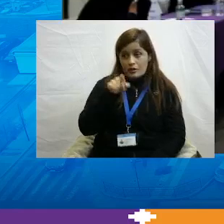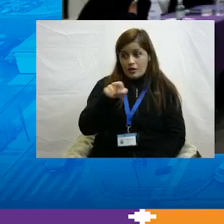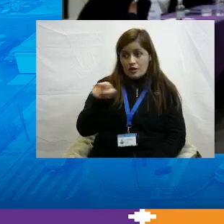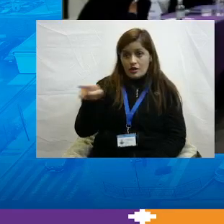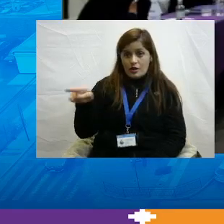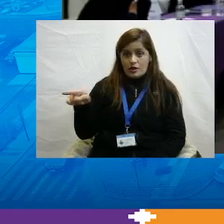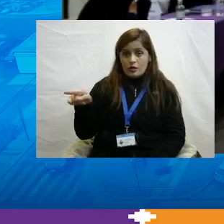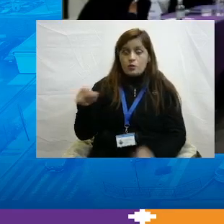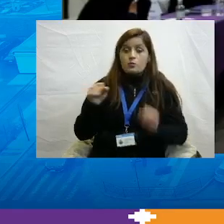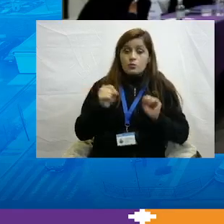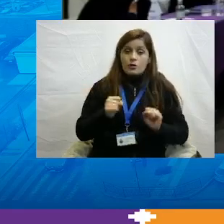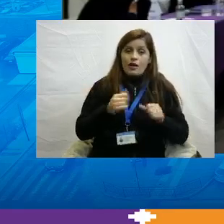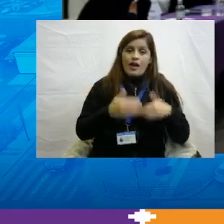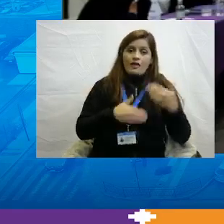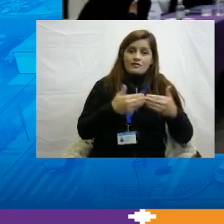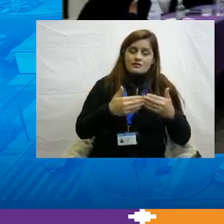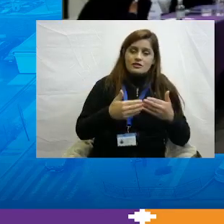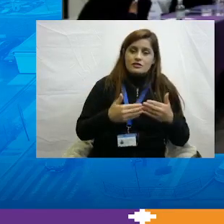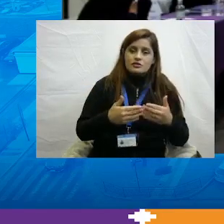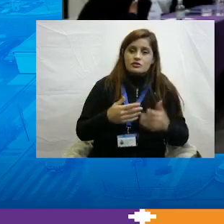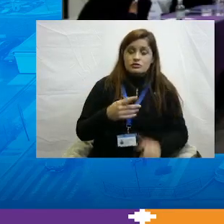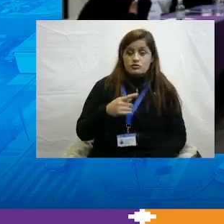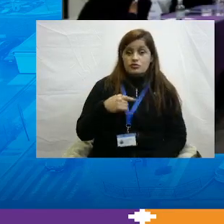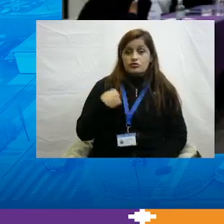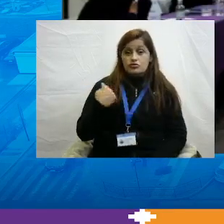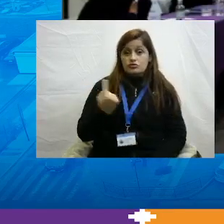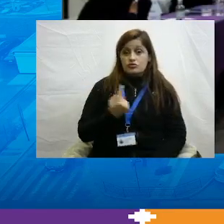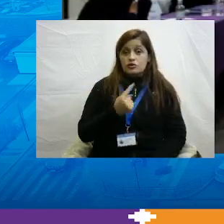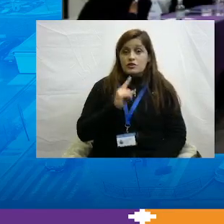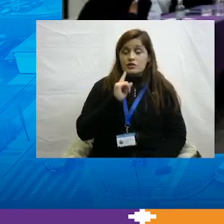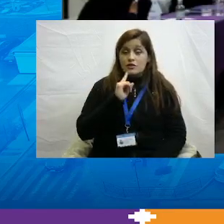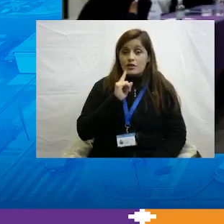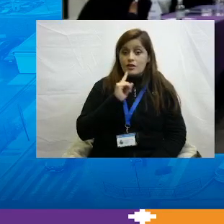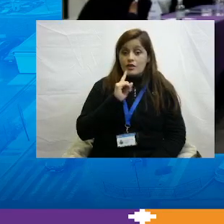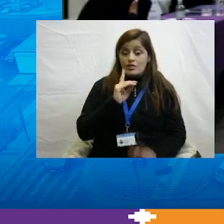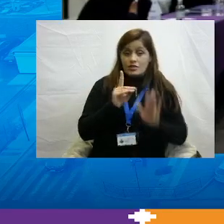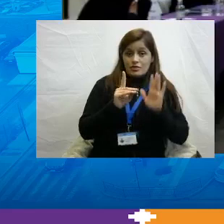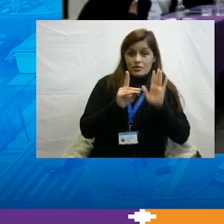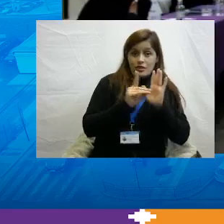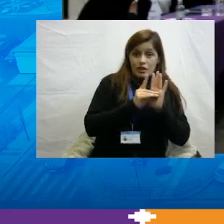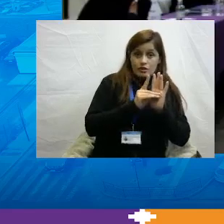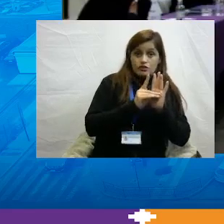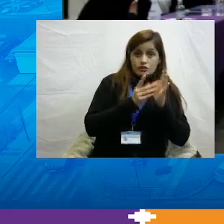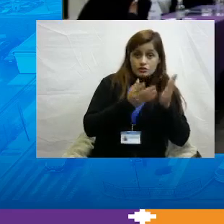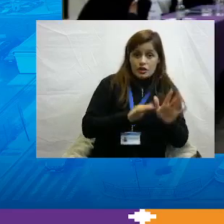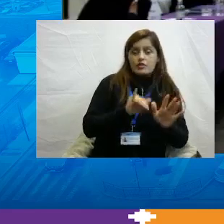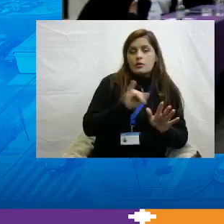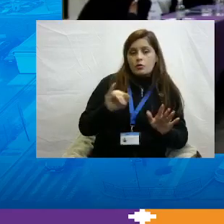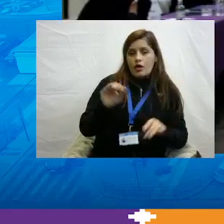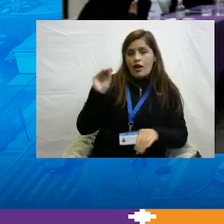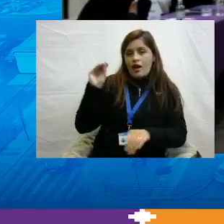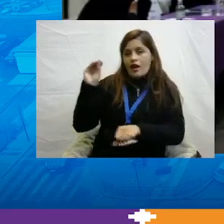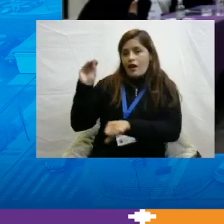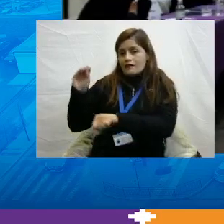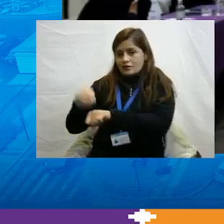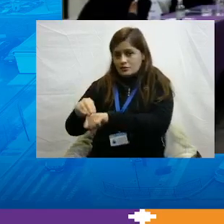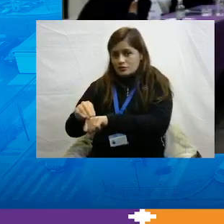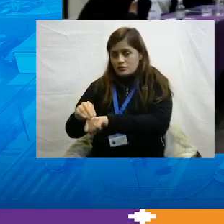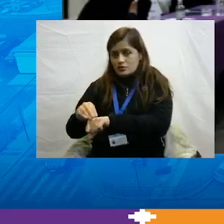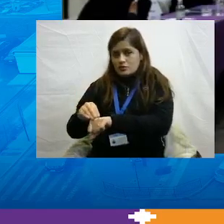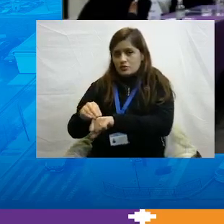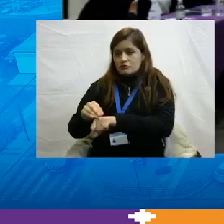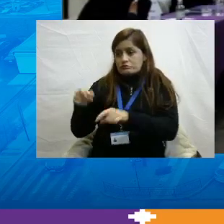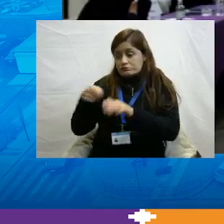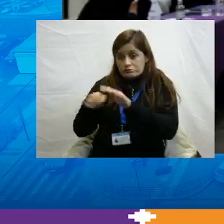avanzar en el proceso. Entonces, haremos, una vez dictado el decreto alcaldicio, haremos las notificaciones correspondientes hasta poder llegar a